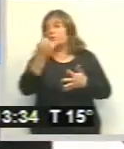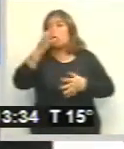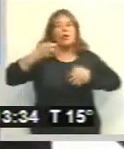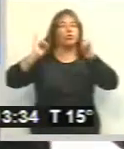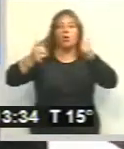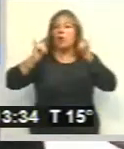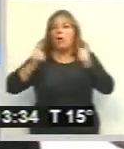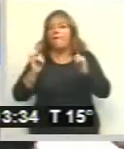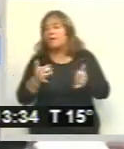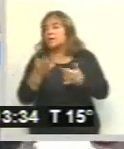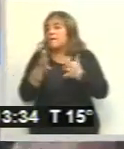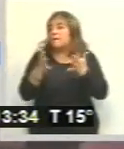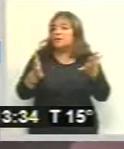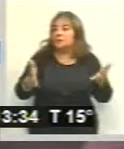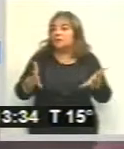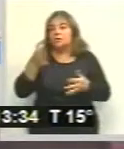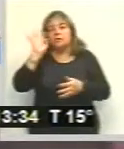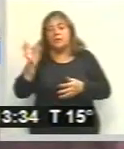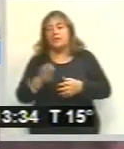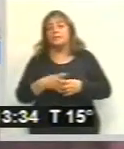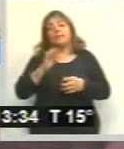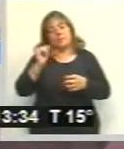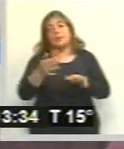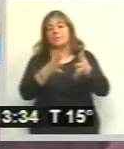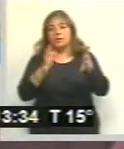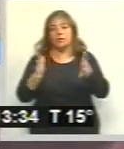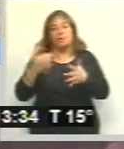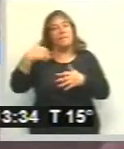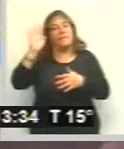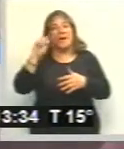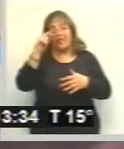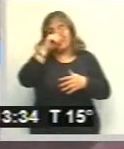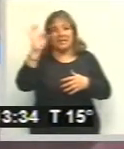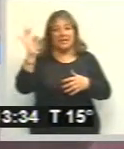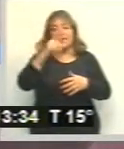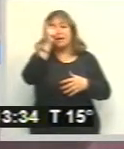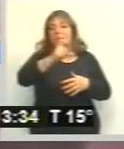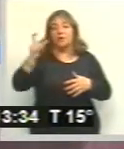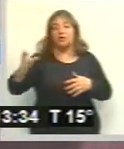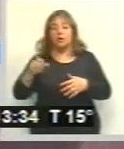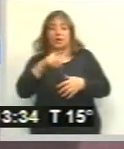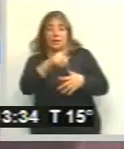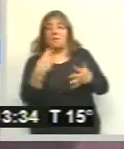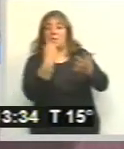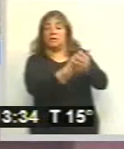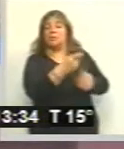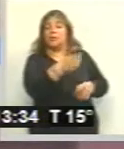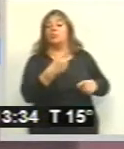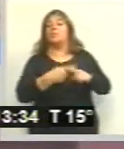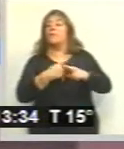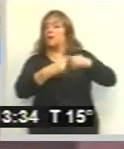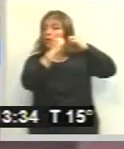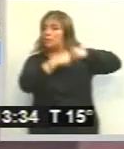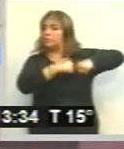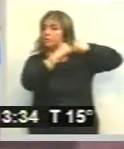jóvenes eran, ¿se tiene información acerca de esto? Sí, estamos hablando de más de 70 personas que estaban participando de esta fiesta